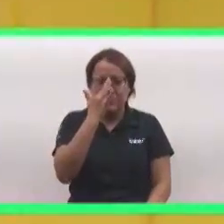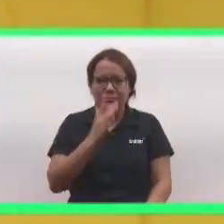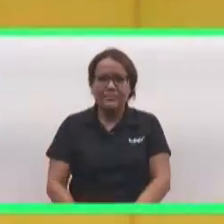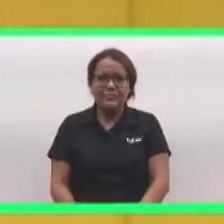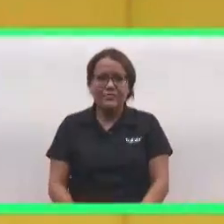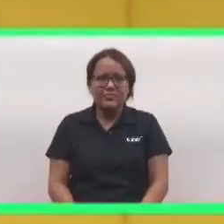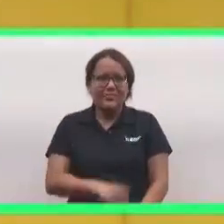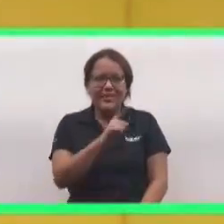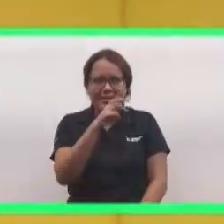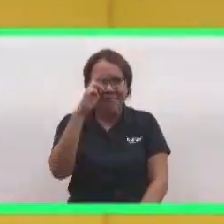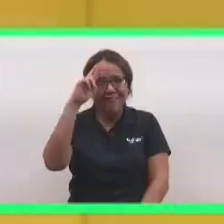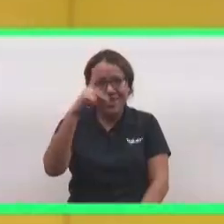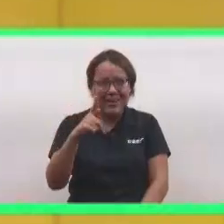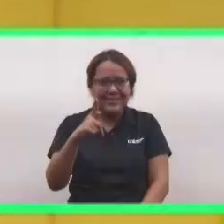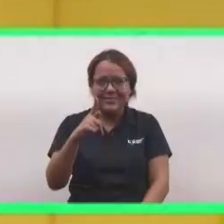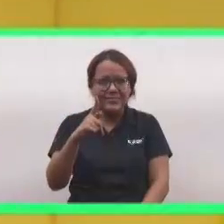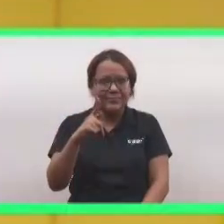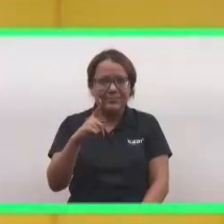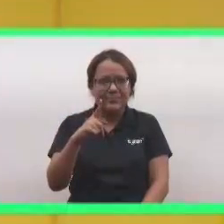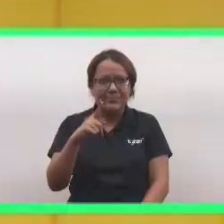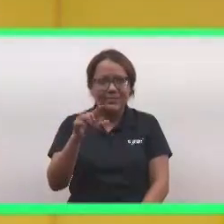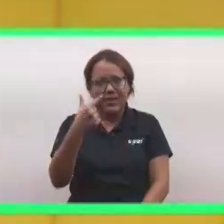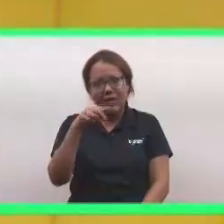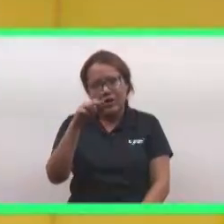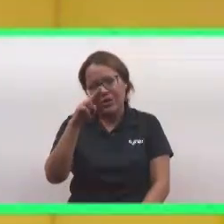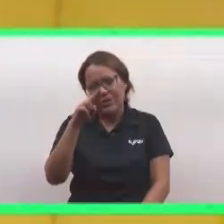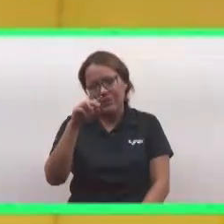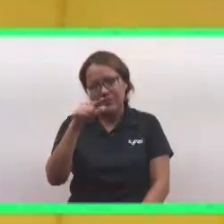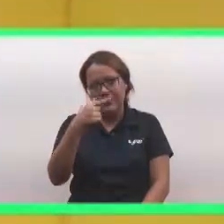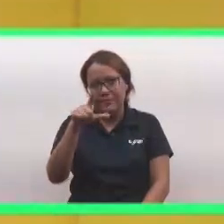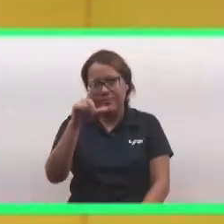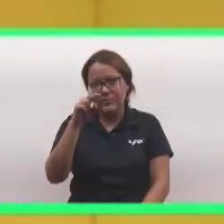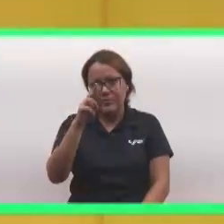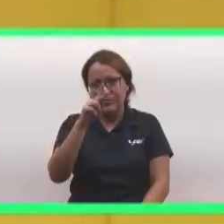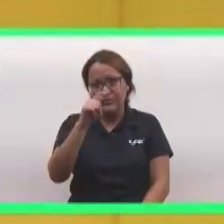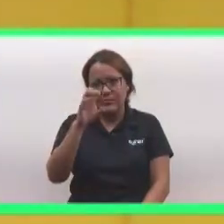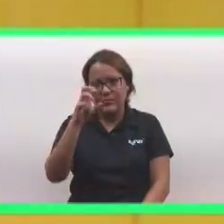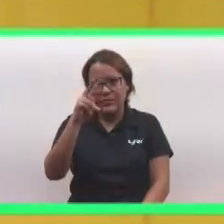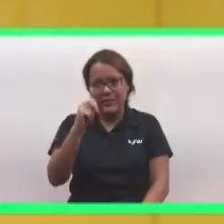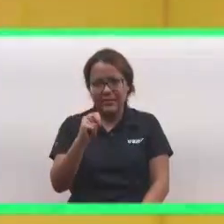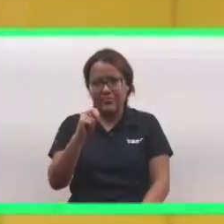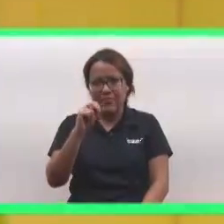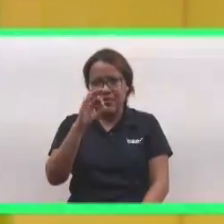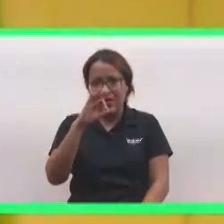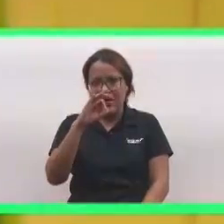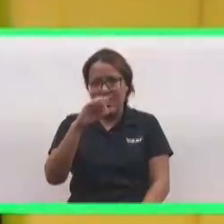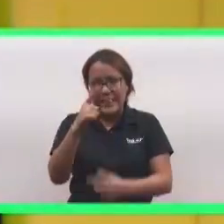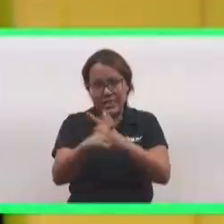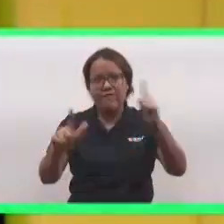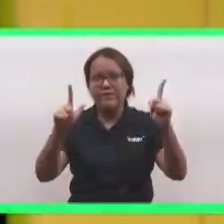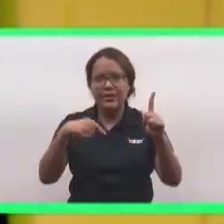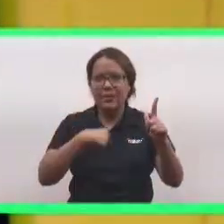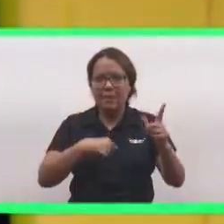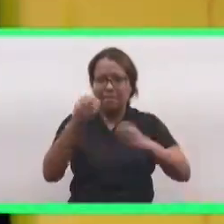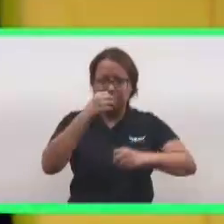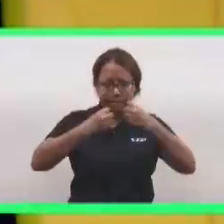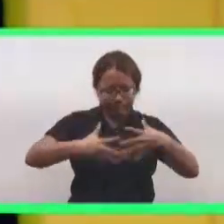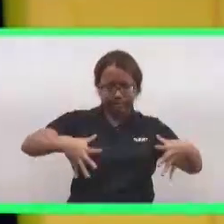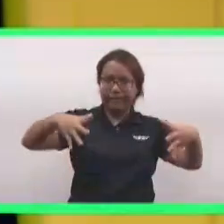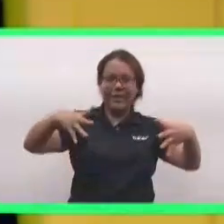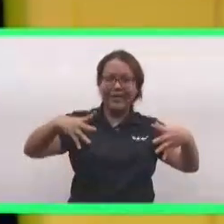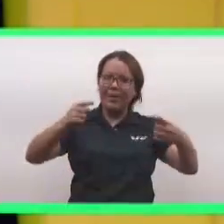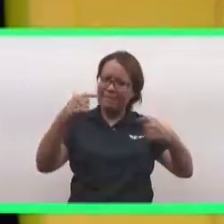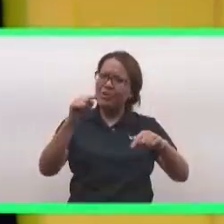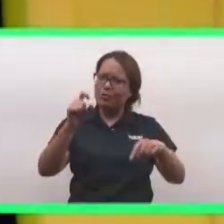El engaño más grande de un producto dice gluten free. ¿Y usted cree que eso significa que no engorda? No, lo que hace es que no sopla, pero sí